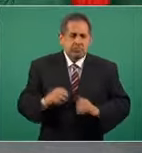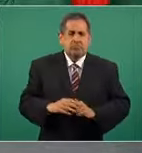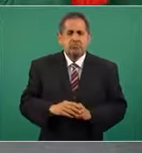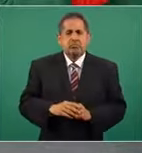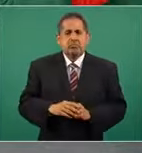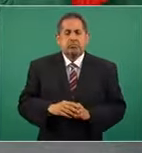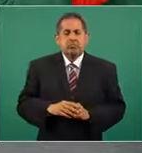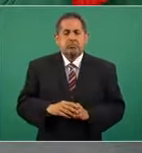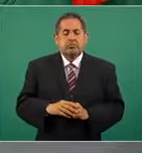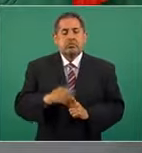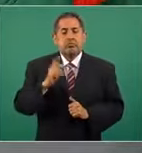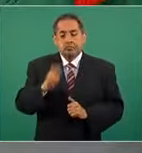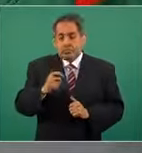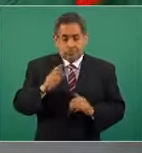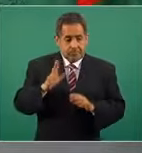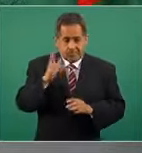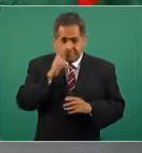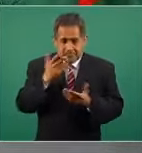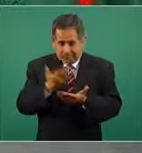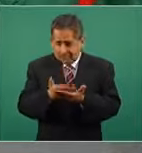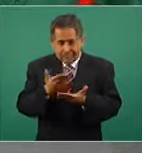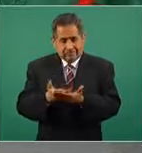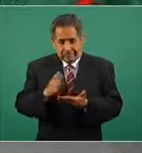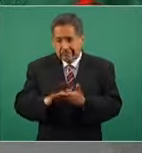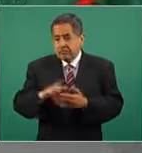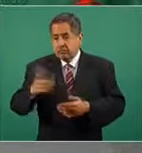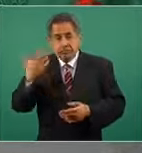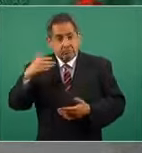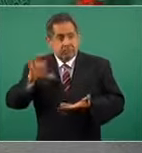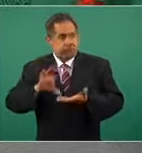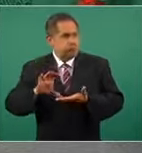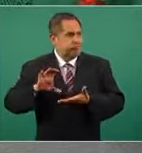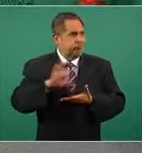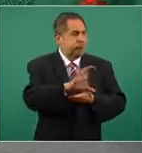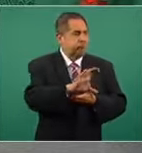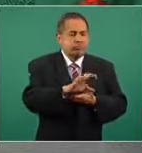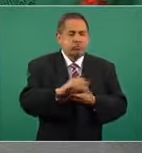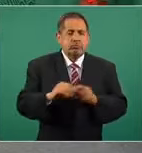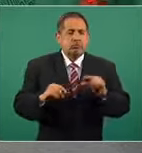que está demostrado, se pagó de más,